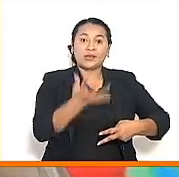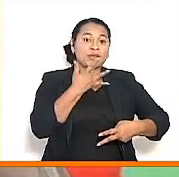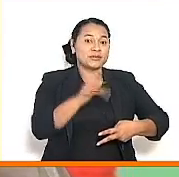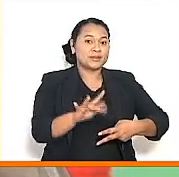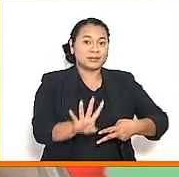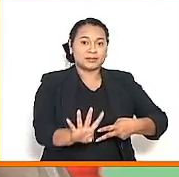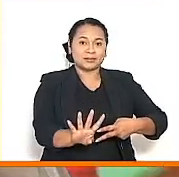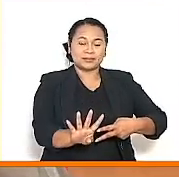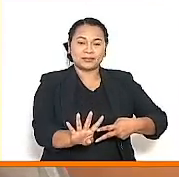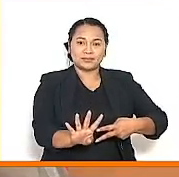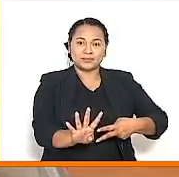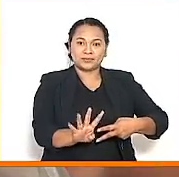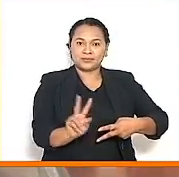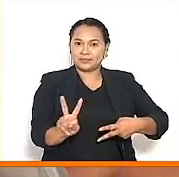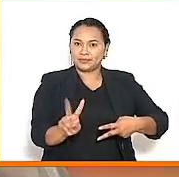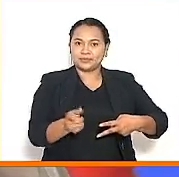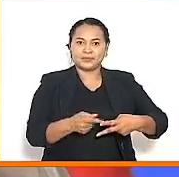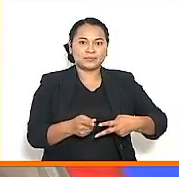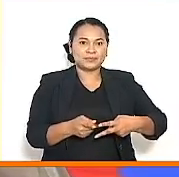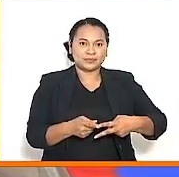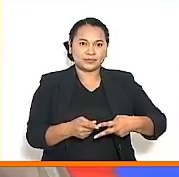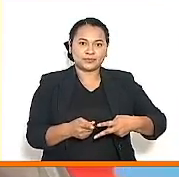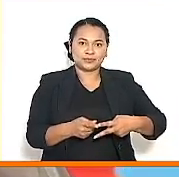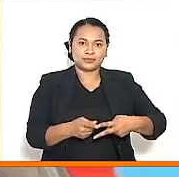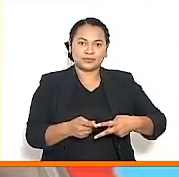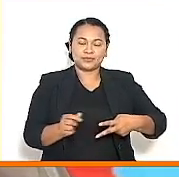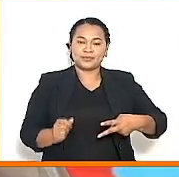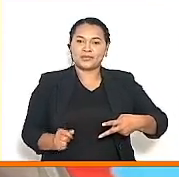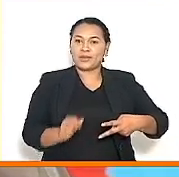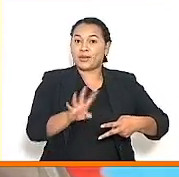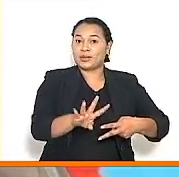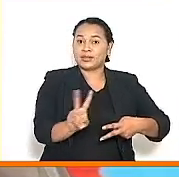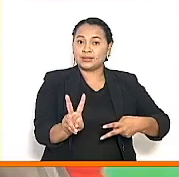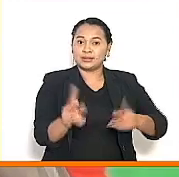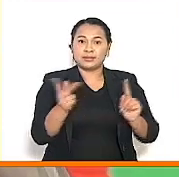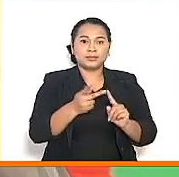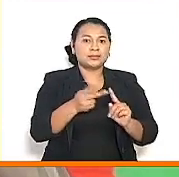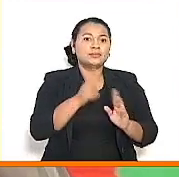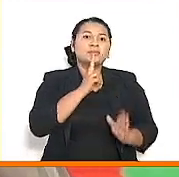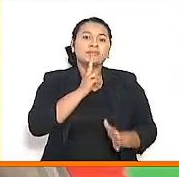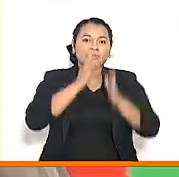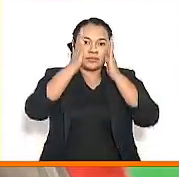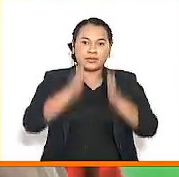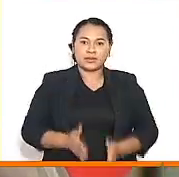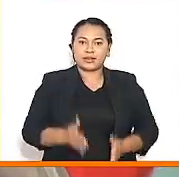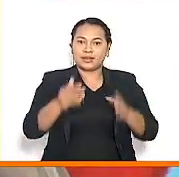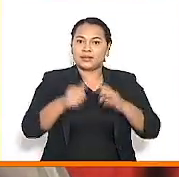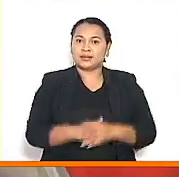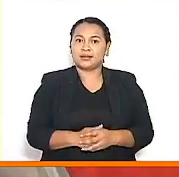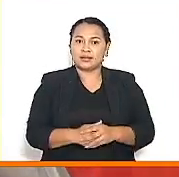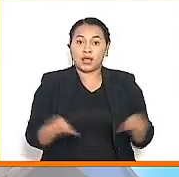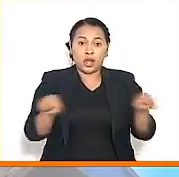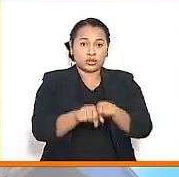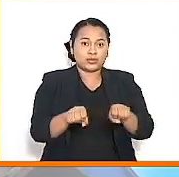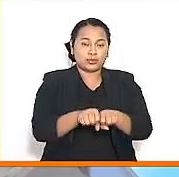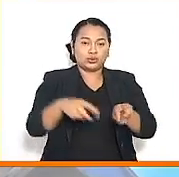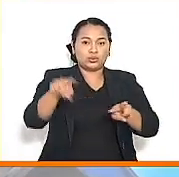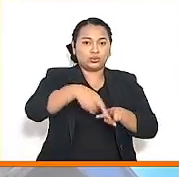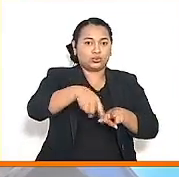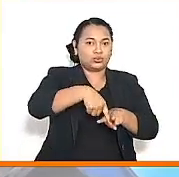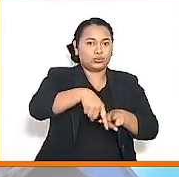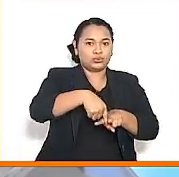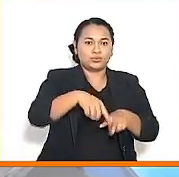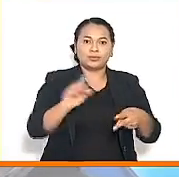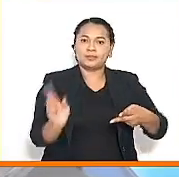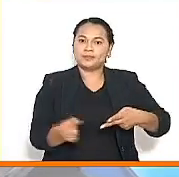suerte, 2, primer tumor ganador para premiados es el 42 con su catrachata Kaite, segundo tumor ganador,